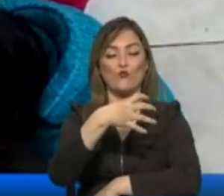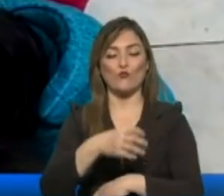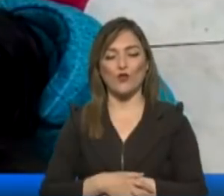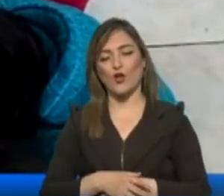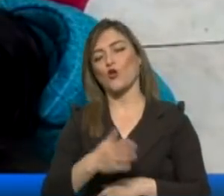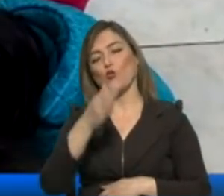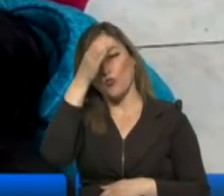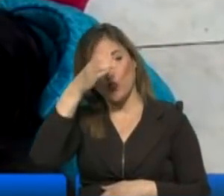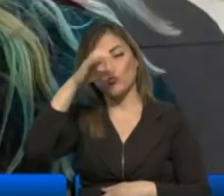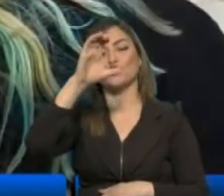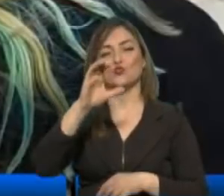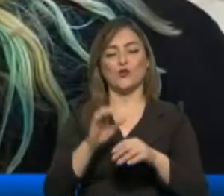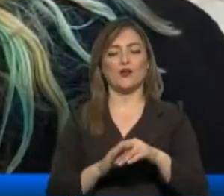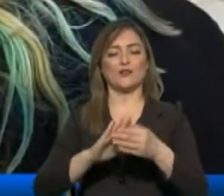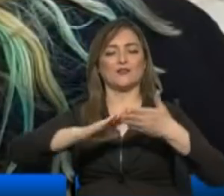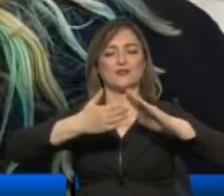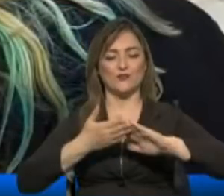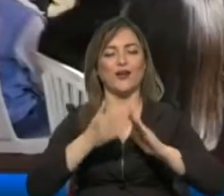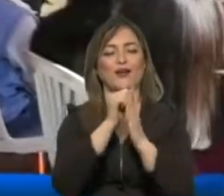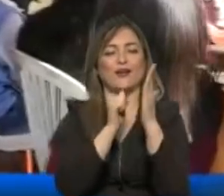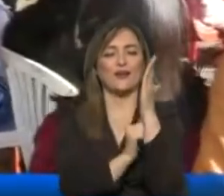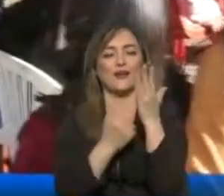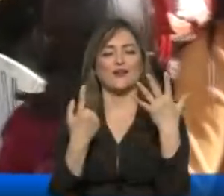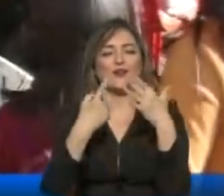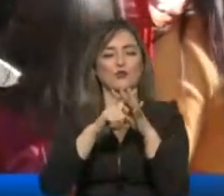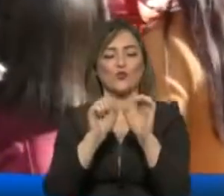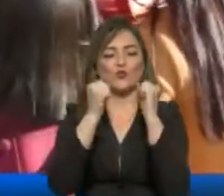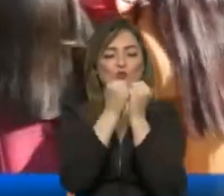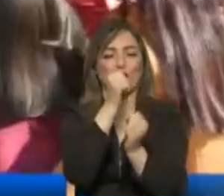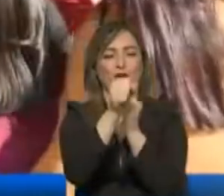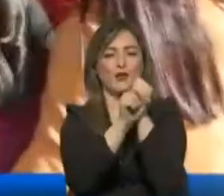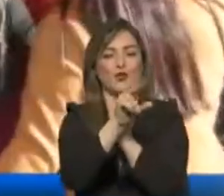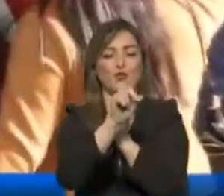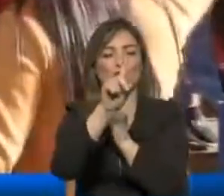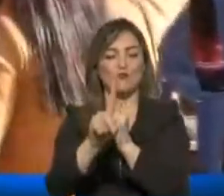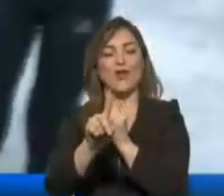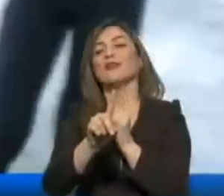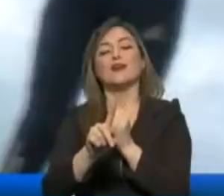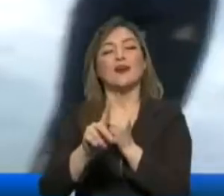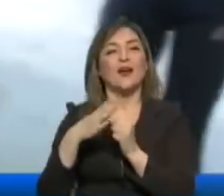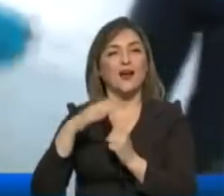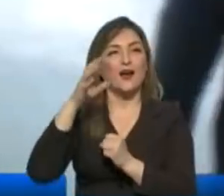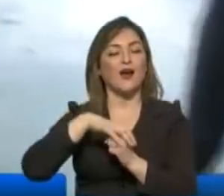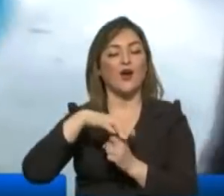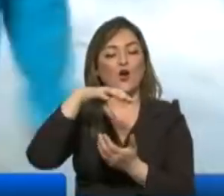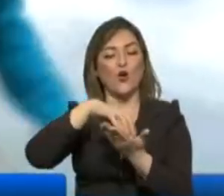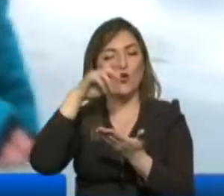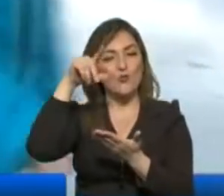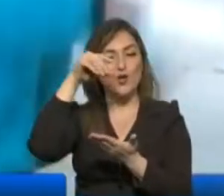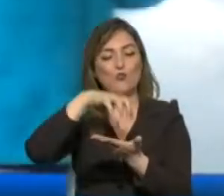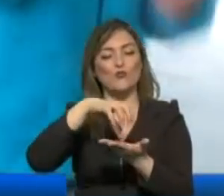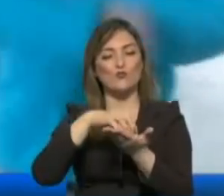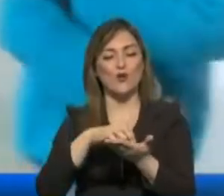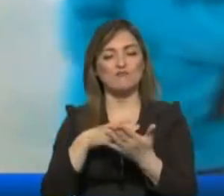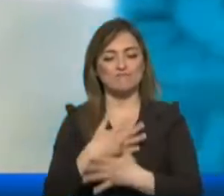culturales de la comunidad forma parte de la Agenda Inclusiva Social y Cultural 2021 del gobierno provincial, brindando alternativas de